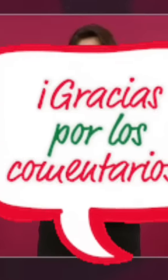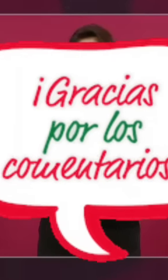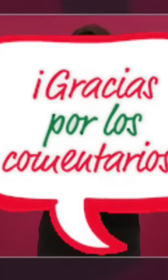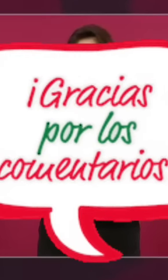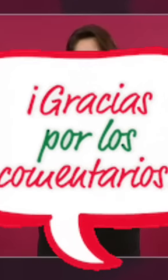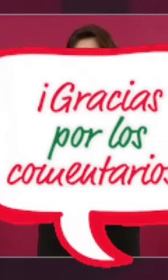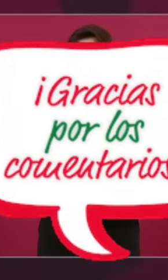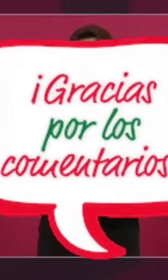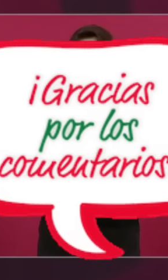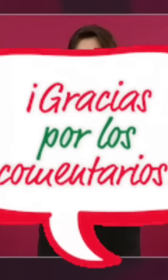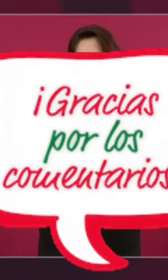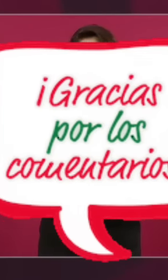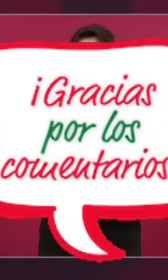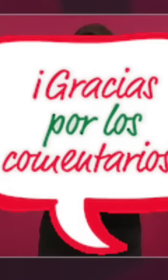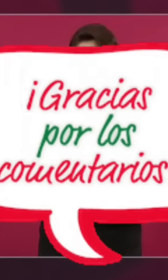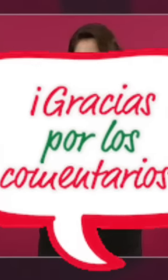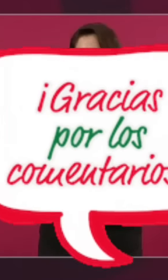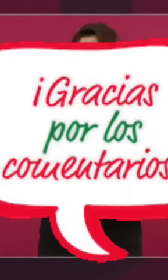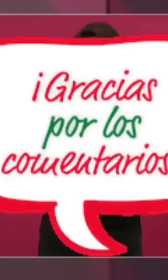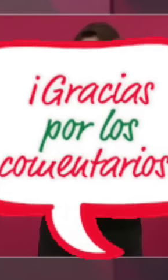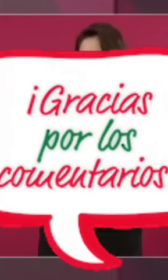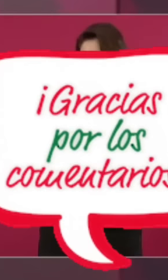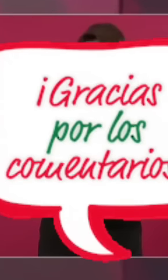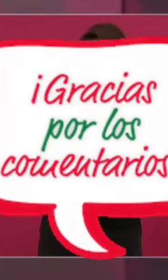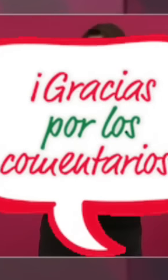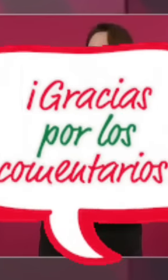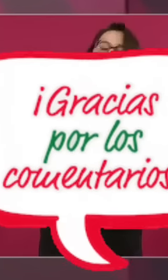Para que me ayuden, ¿no? Y